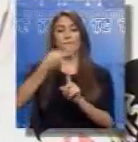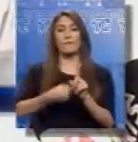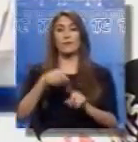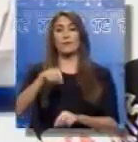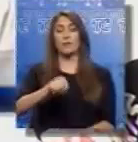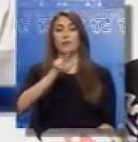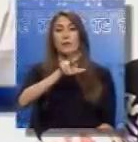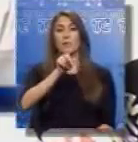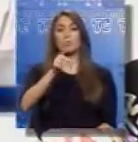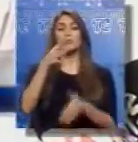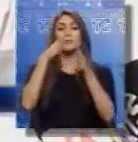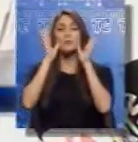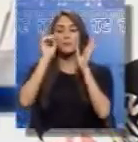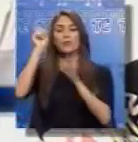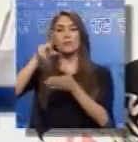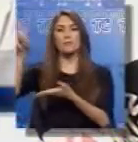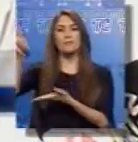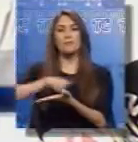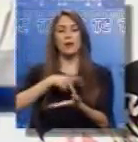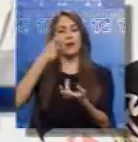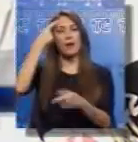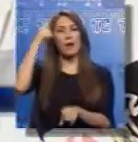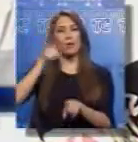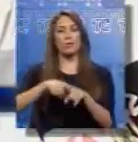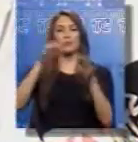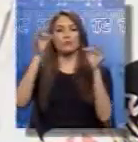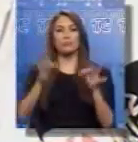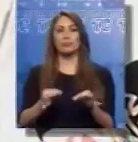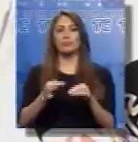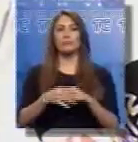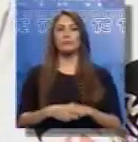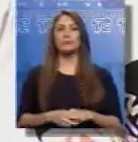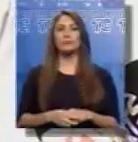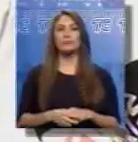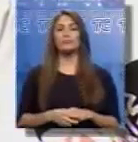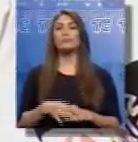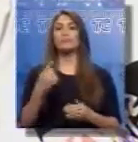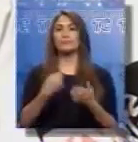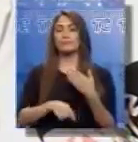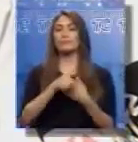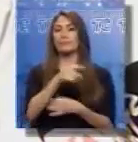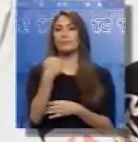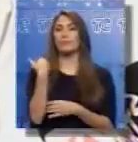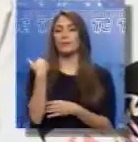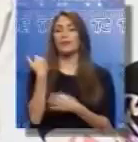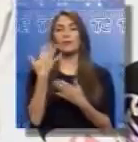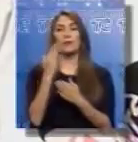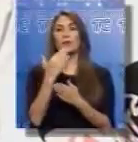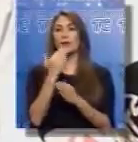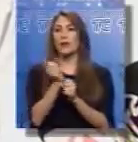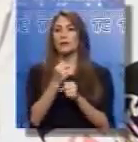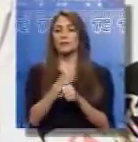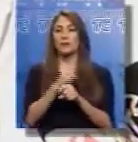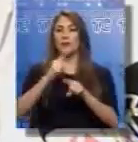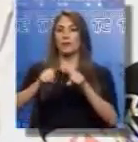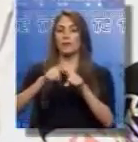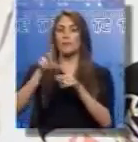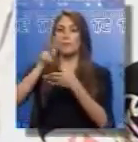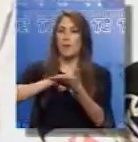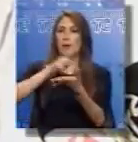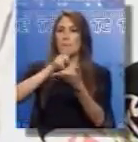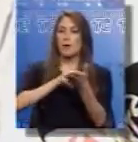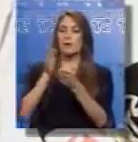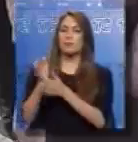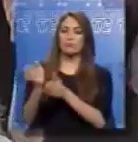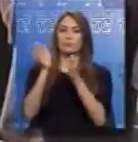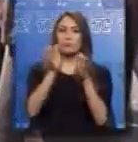año estarán canceladas todas las deudas. De hecho, el fondo ya comenzó a tener flujos y de hecho ya se nos han hecho varios pagos a